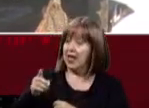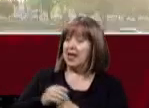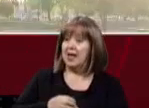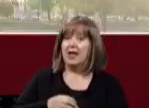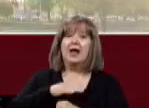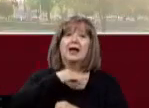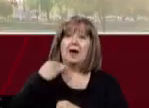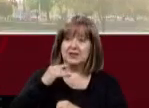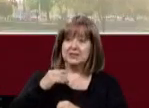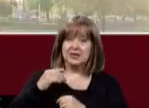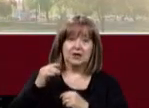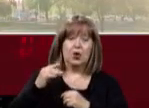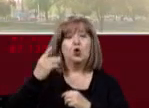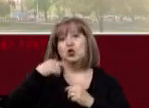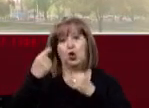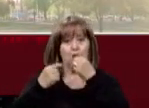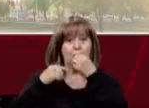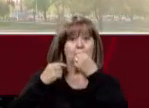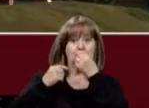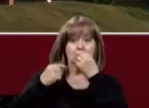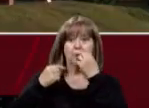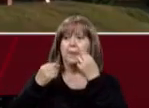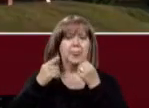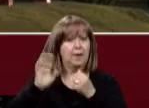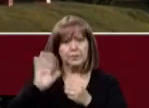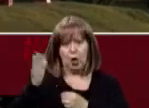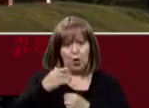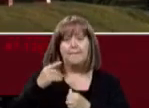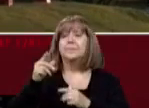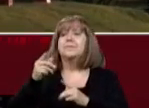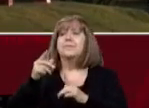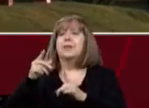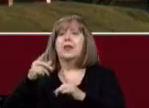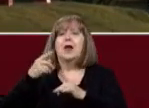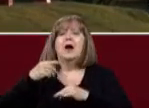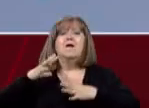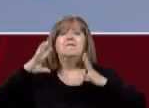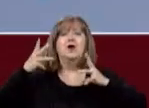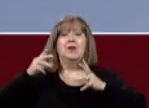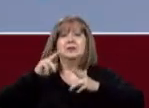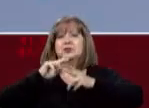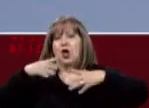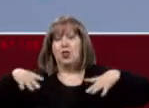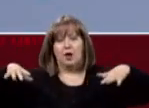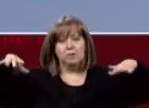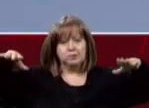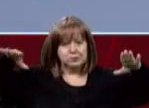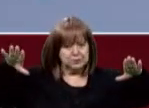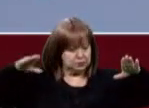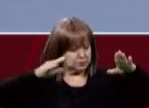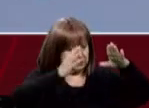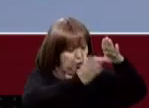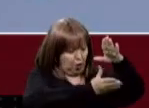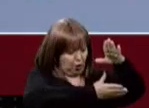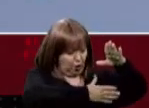de la cabeza se va a restaurar completamente. ¿Cómo va a ser? Se va a restaurar, se va a darle un mantenimiento a todo lo que es el basamento,